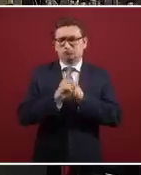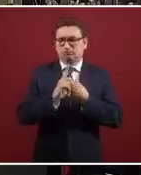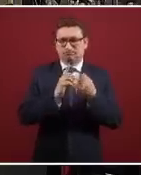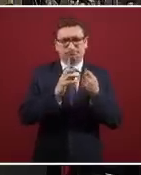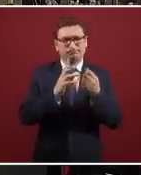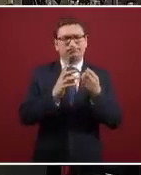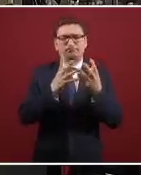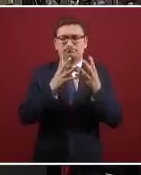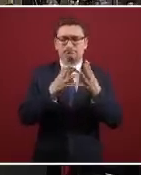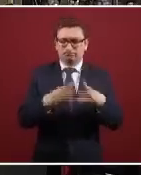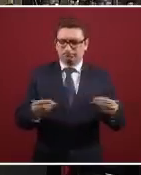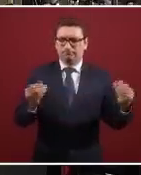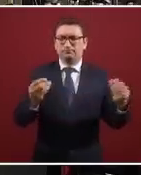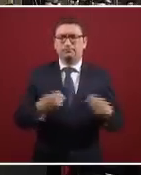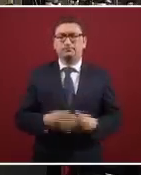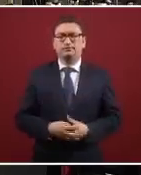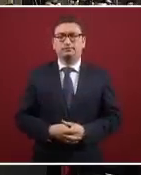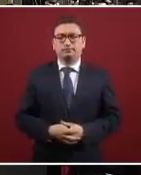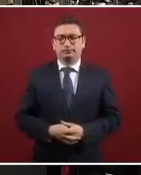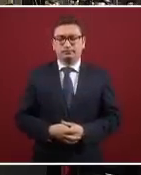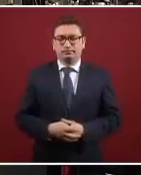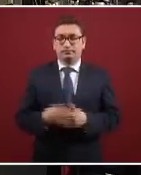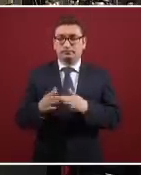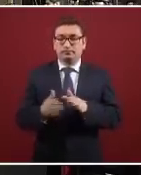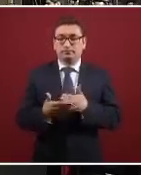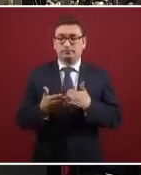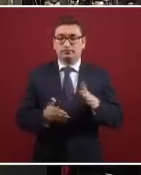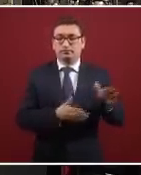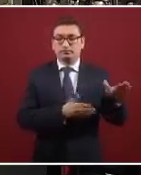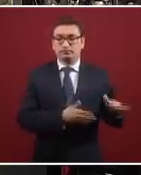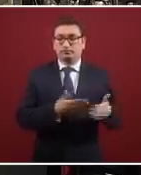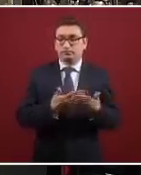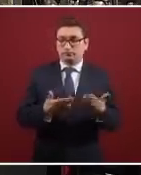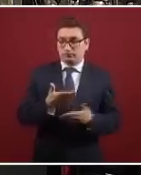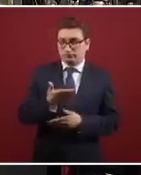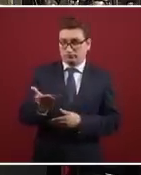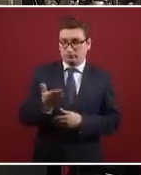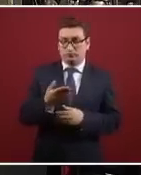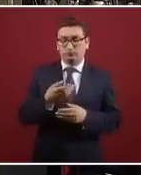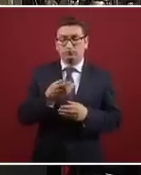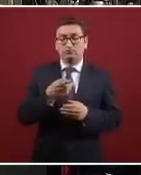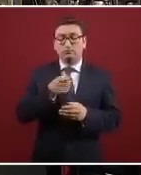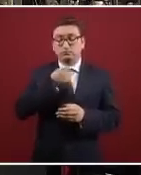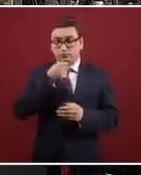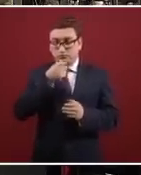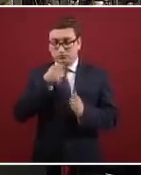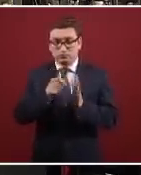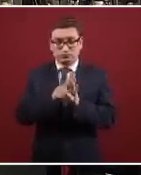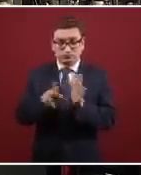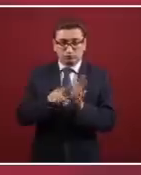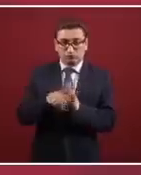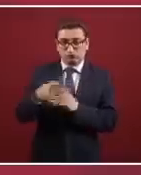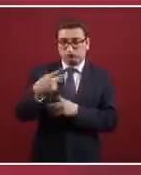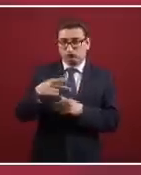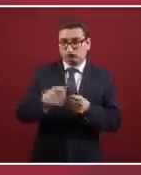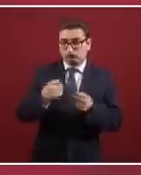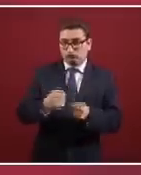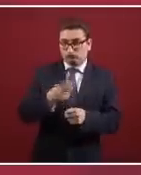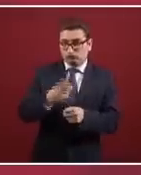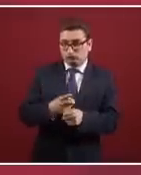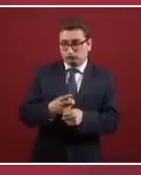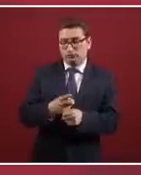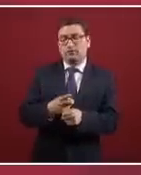cuanto a la seguridad de ustedes, primero decirles que les felicito